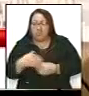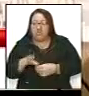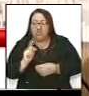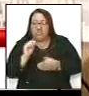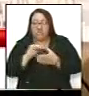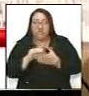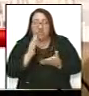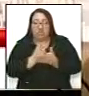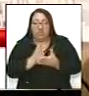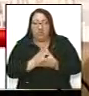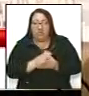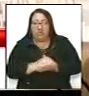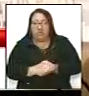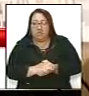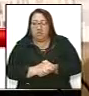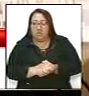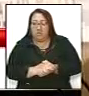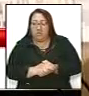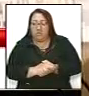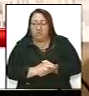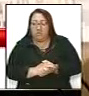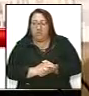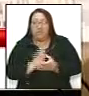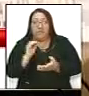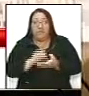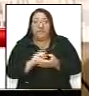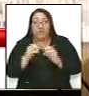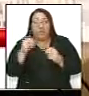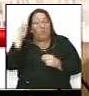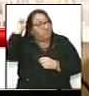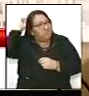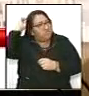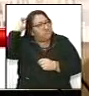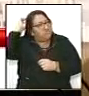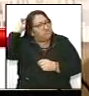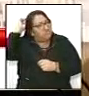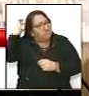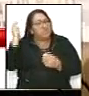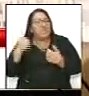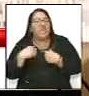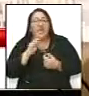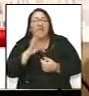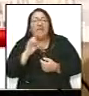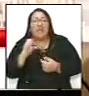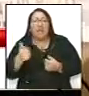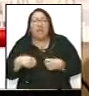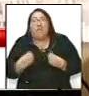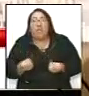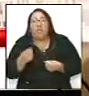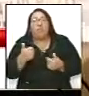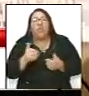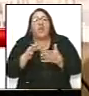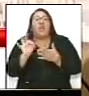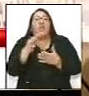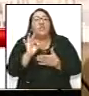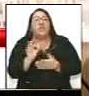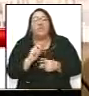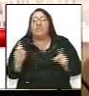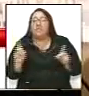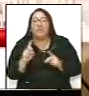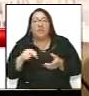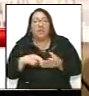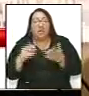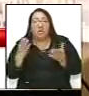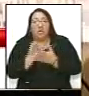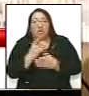yendo al colegio. Y encima estos jóvenes acceden a la beca. Es decir, ¿por qué? Porque sacan buenas notas, pero no